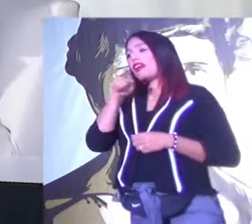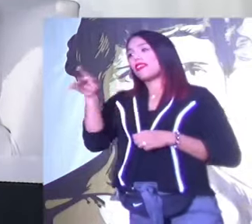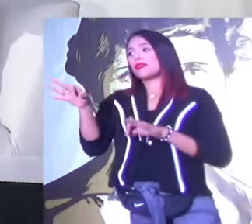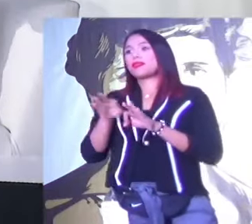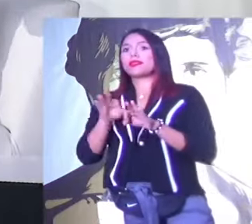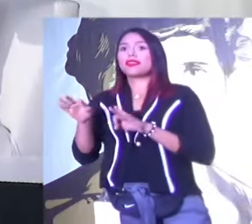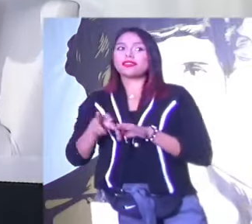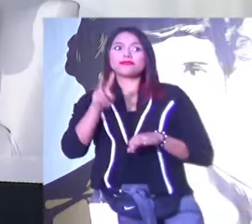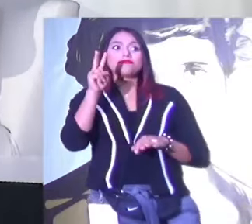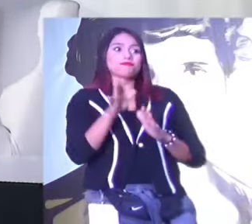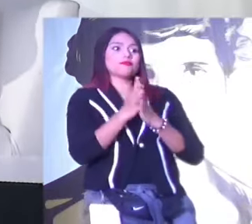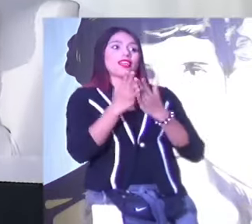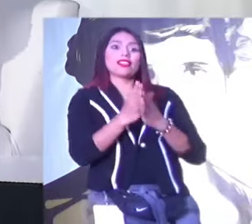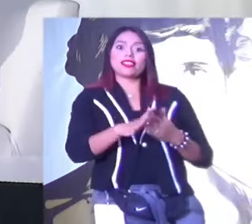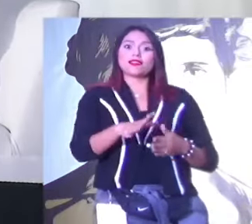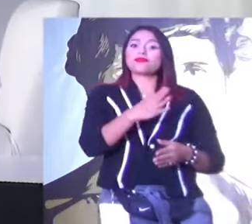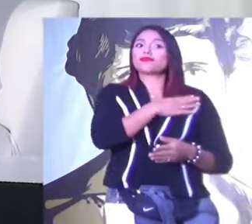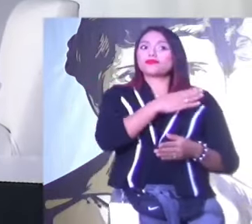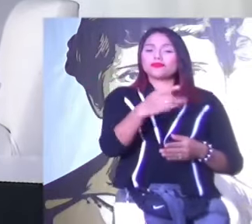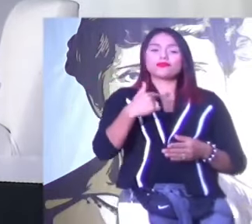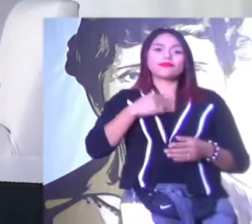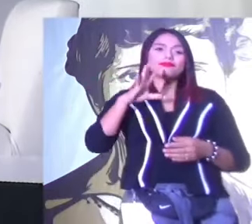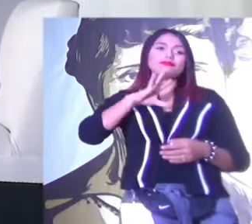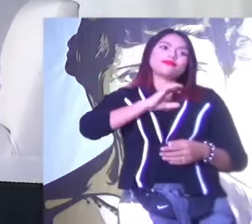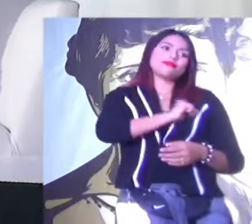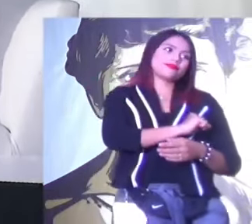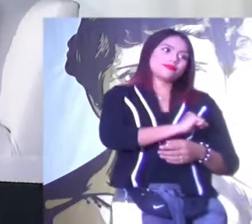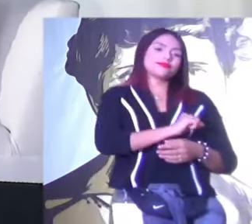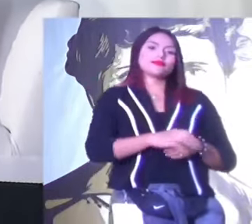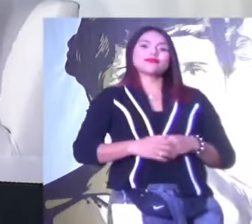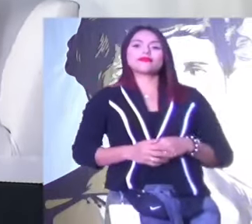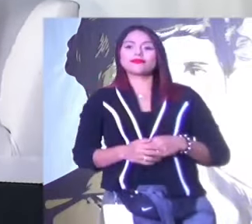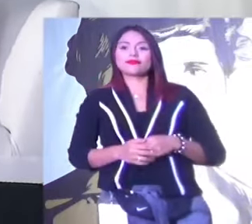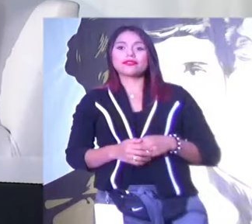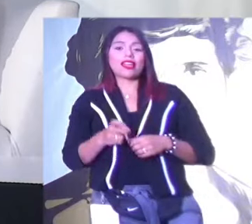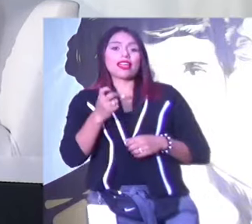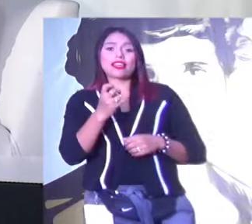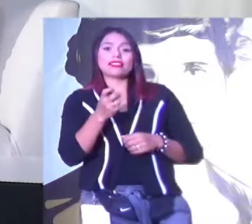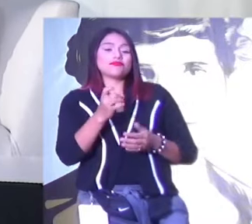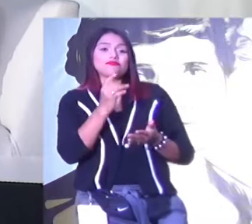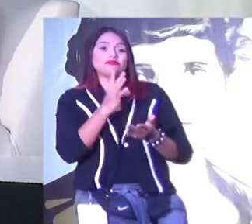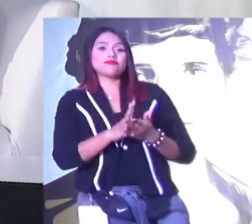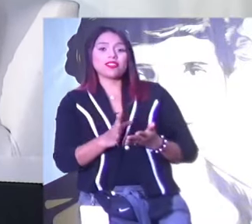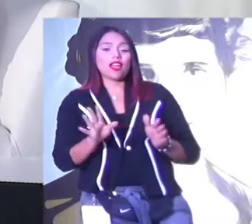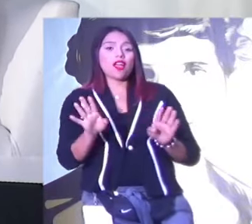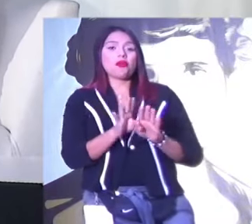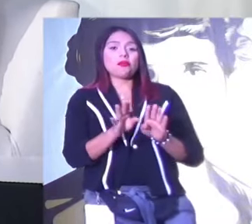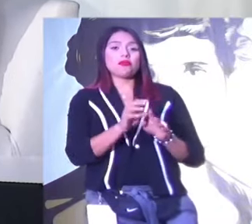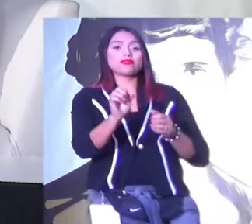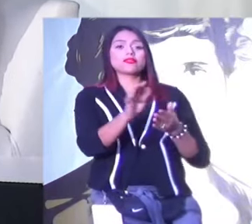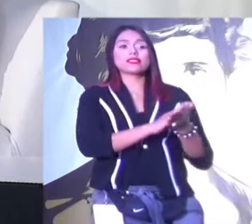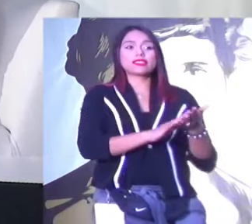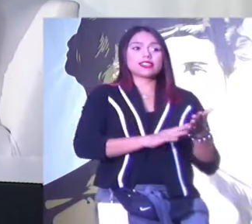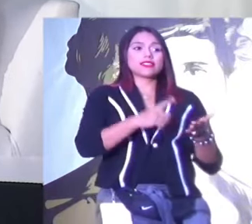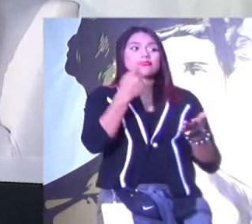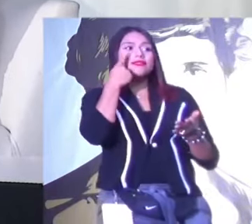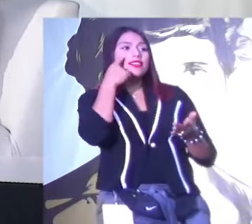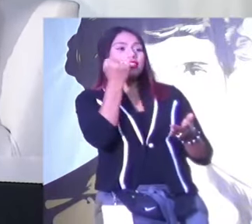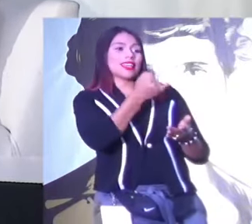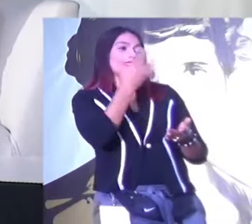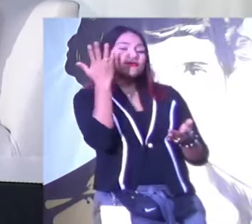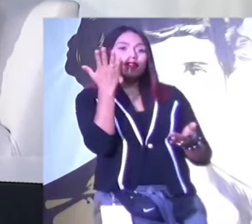un libro tan bueno como lo dices, y me parece, ya lo dijiste tú, es un díptico, y a partir de hoy no solo es porque tengan portadas de Peláez los